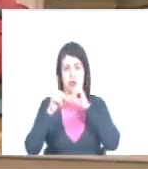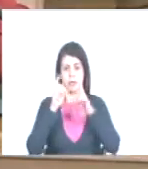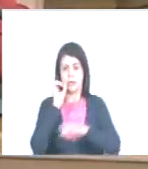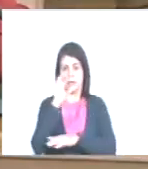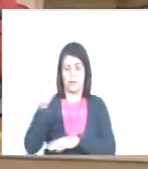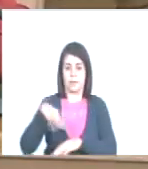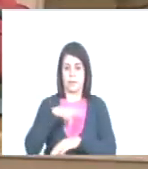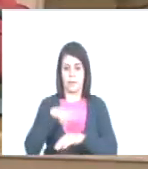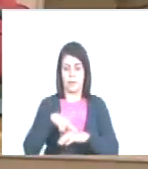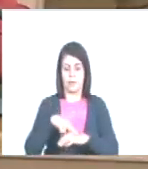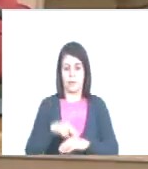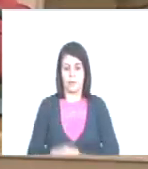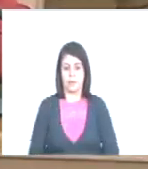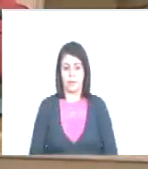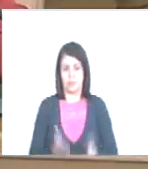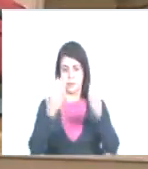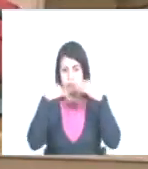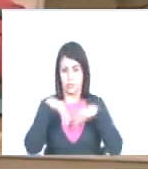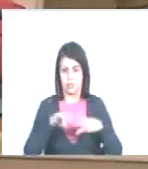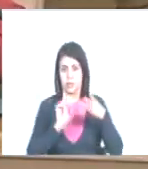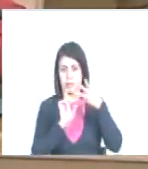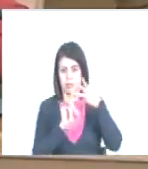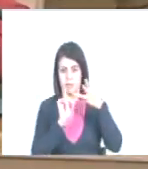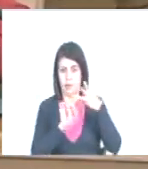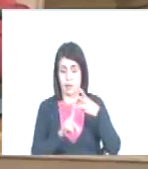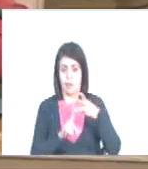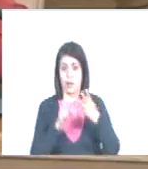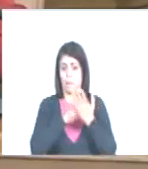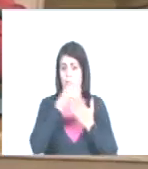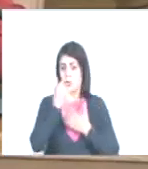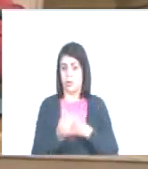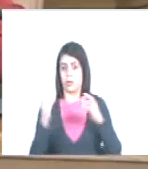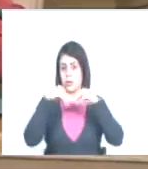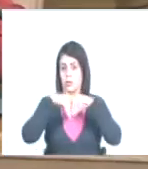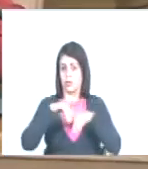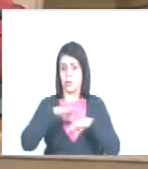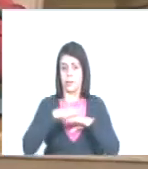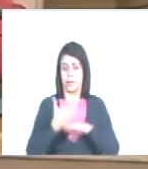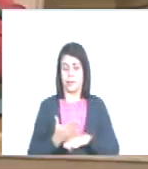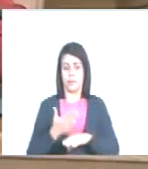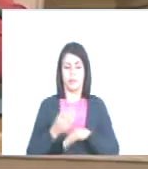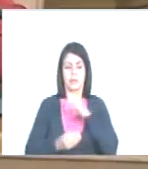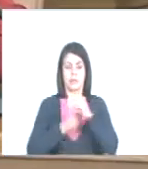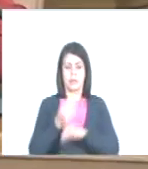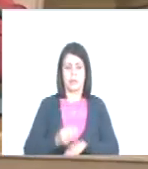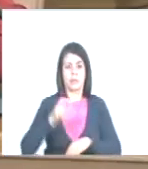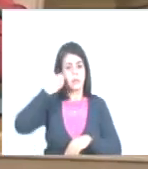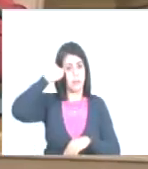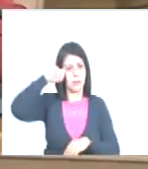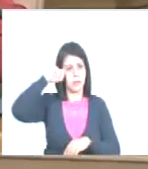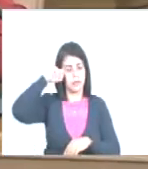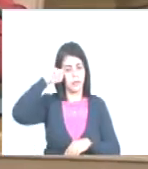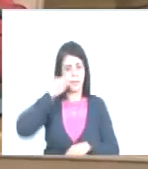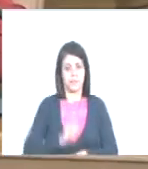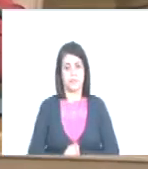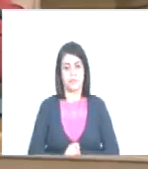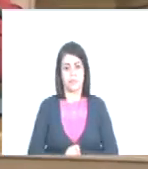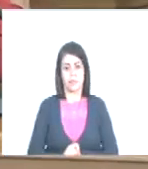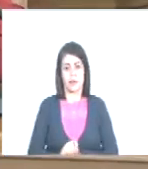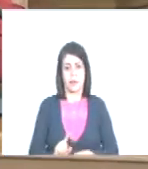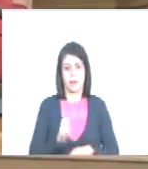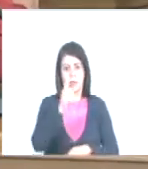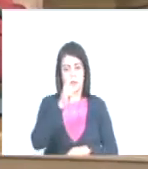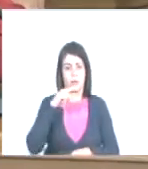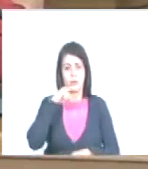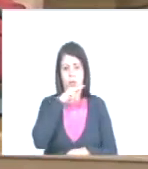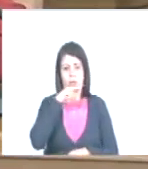de la Asamblea Nacional. Punto número 3. Proyecto de acuerdo en ocasión de haberse conmemorado el 1